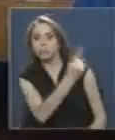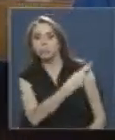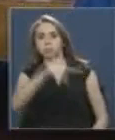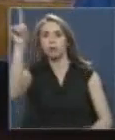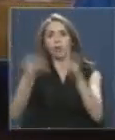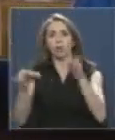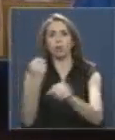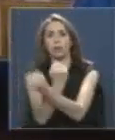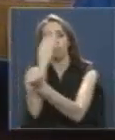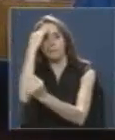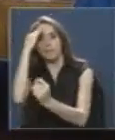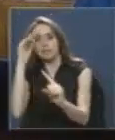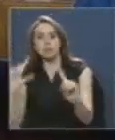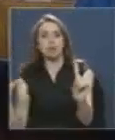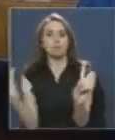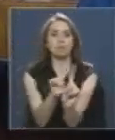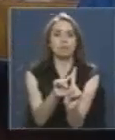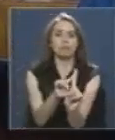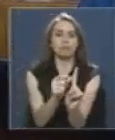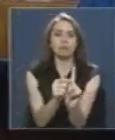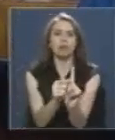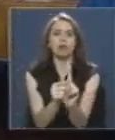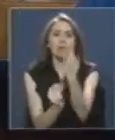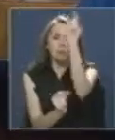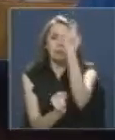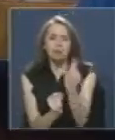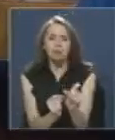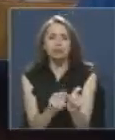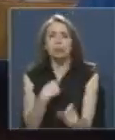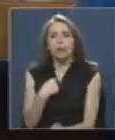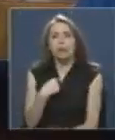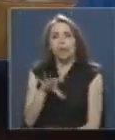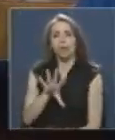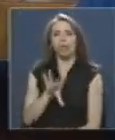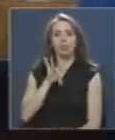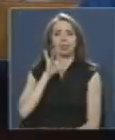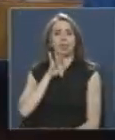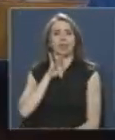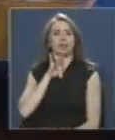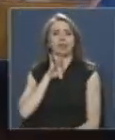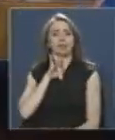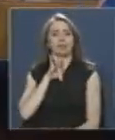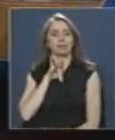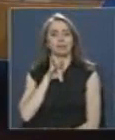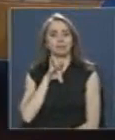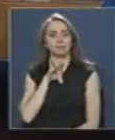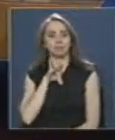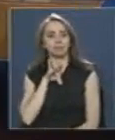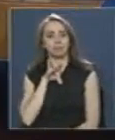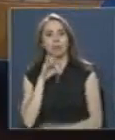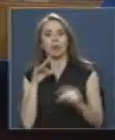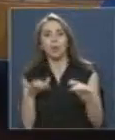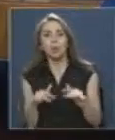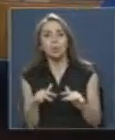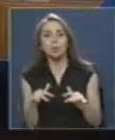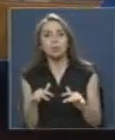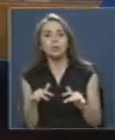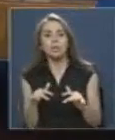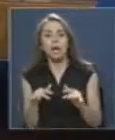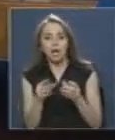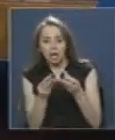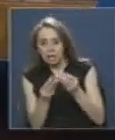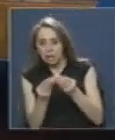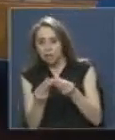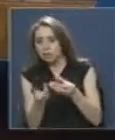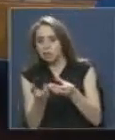judicialmente o policialmente a alguien que ha optado por usar un